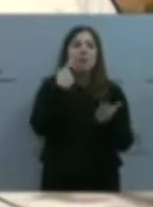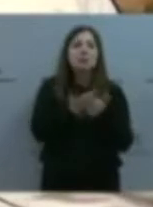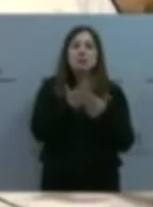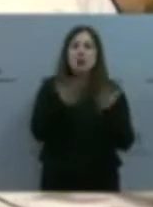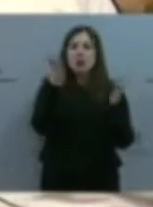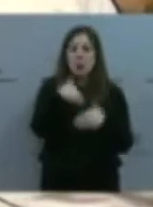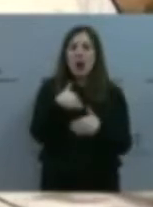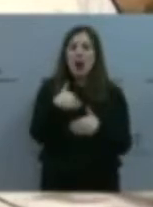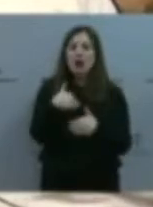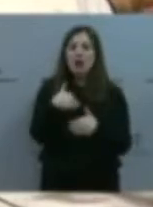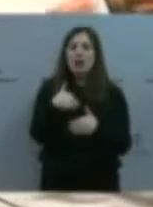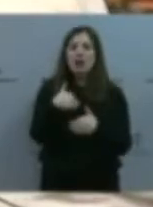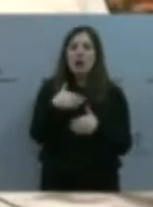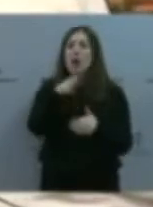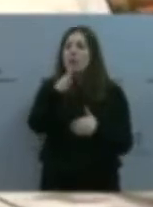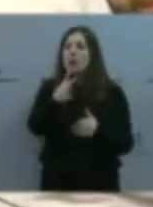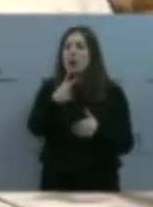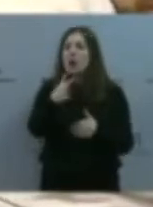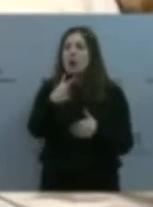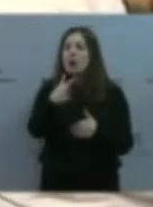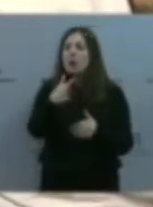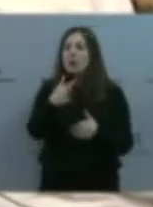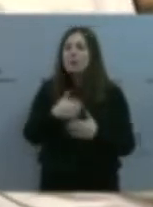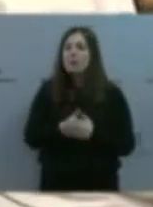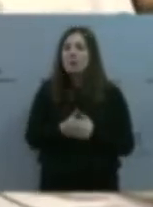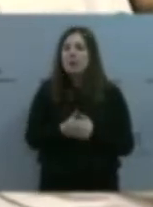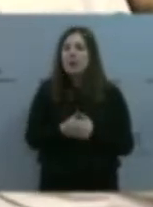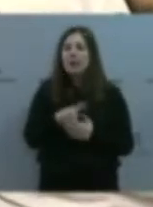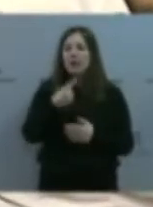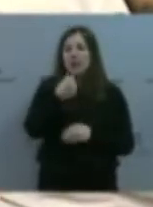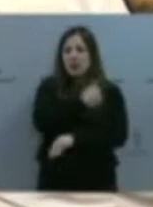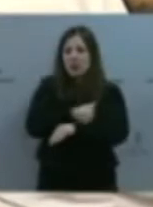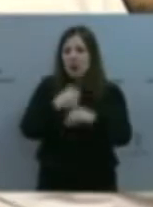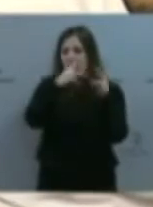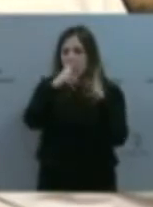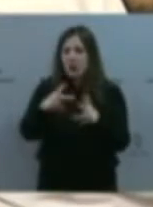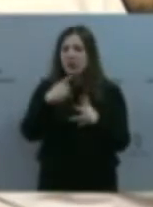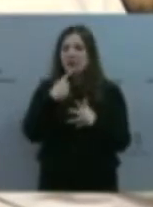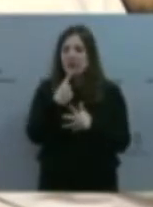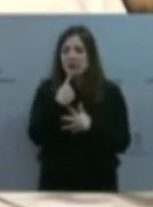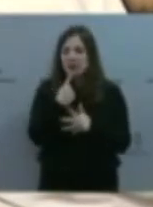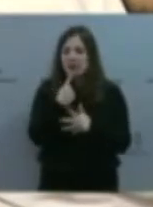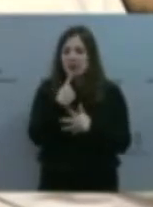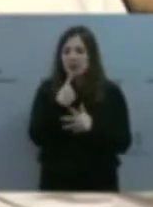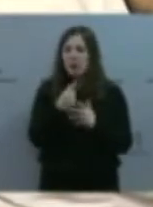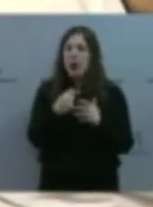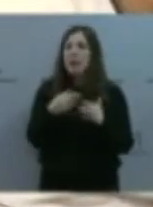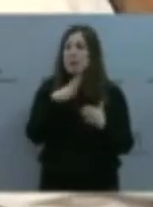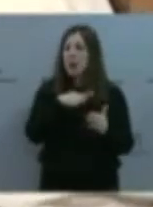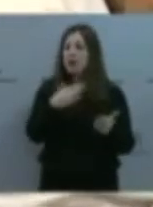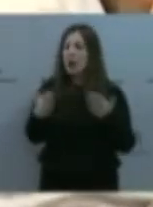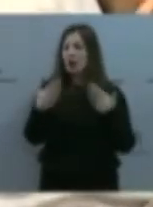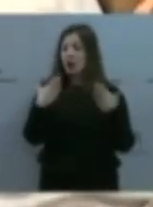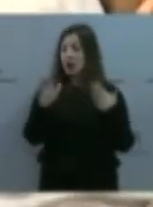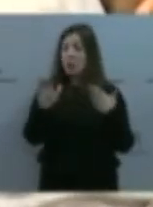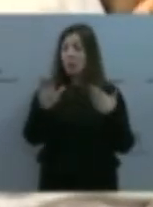de clientelares. Y, a decir del Tribunal de Cuentas, esa puerta estuvo bien abierta durante mucho tiempo. El punto 34 del informe dice que no